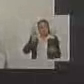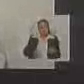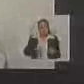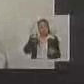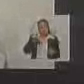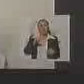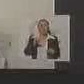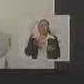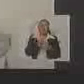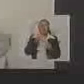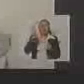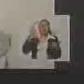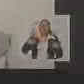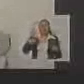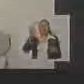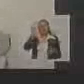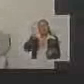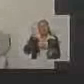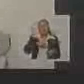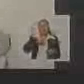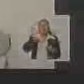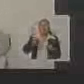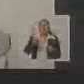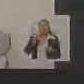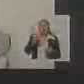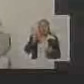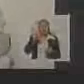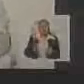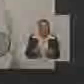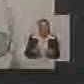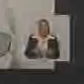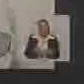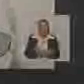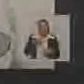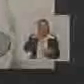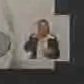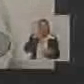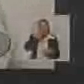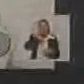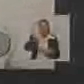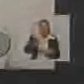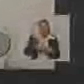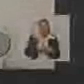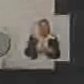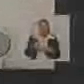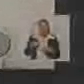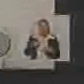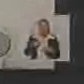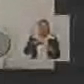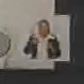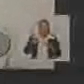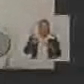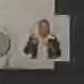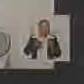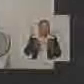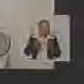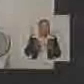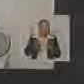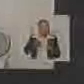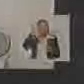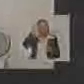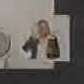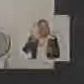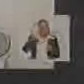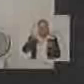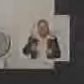y no desleales y hambrientas del poder. Quiero comentarte que yo trabajaré para